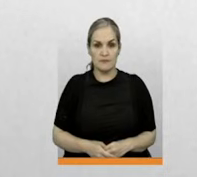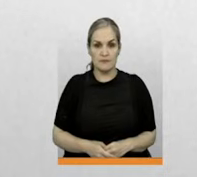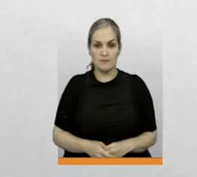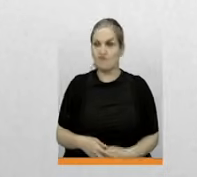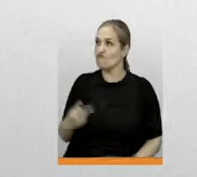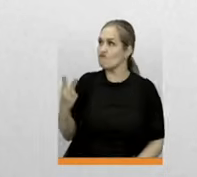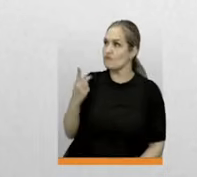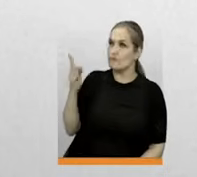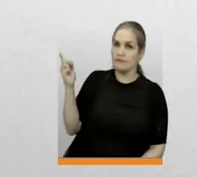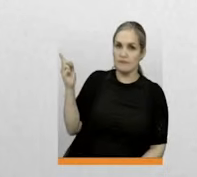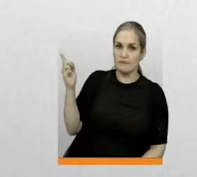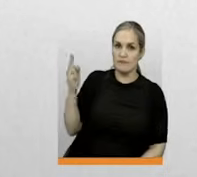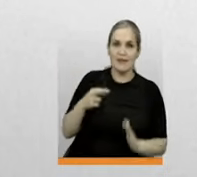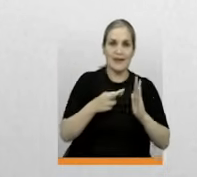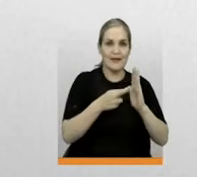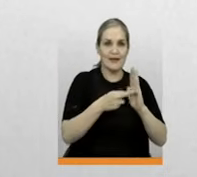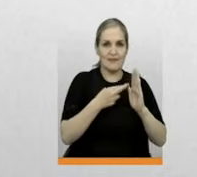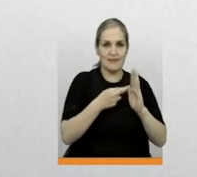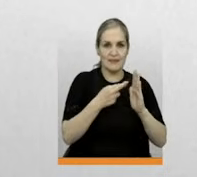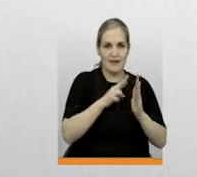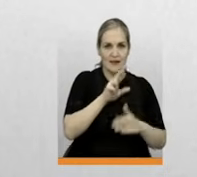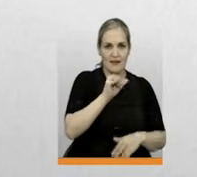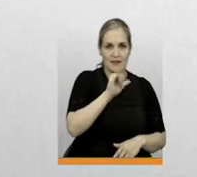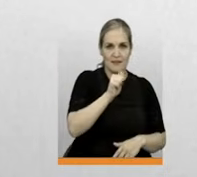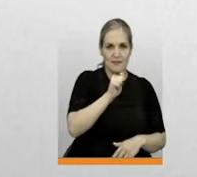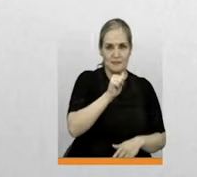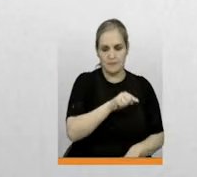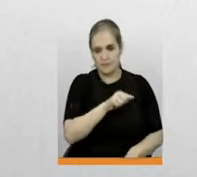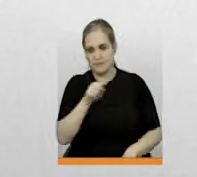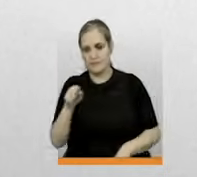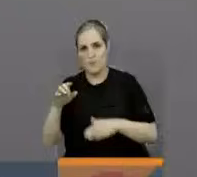Investigación RTVC Noticias y Revista Raya.